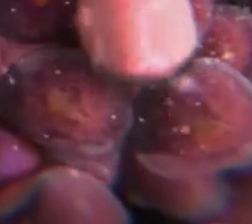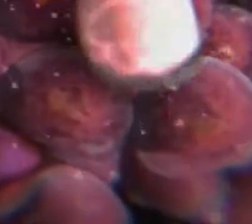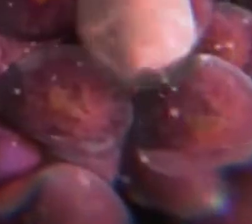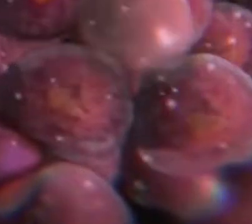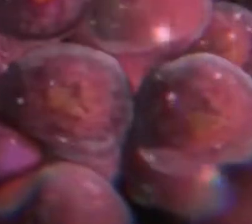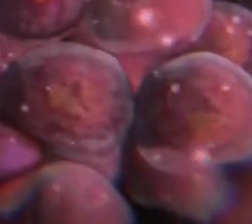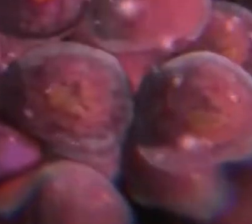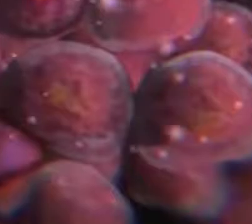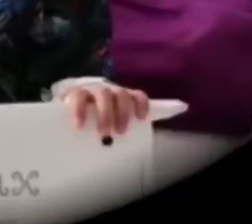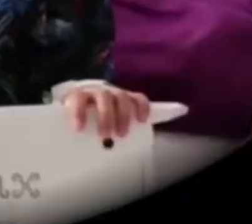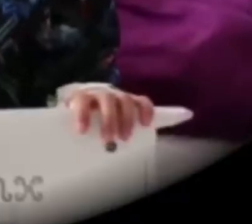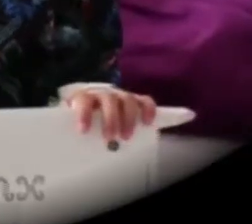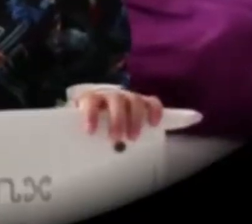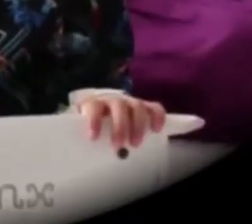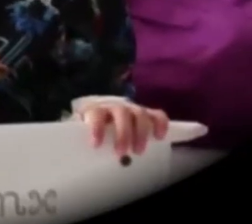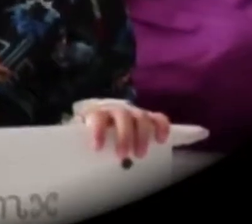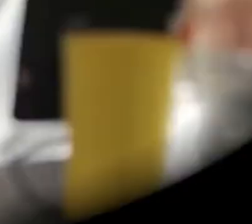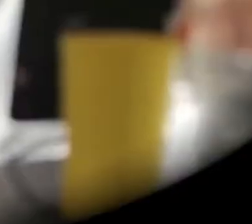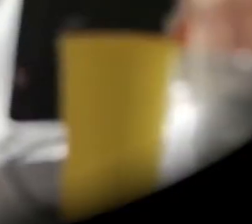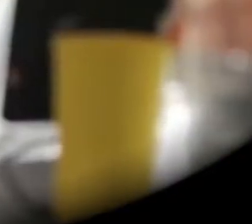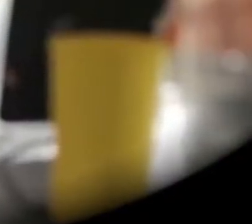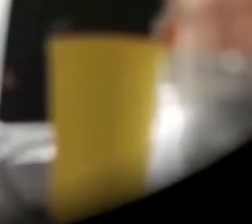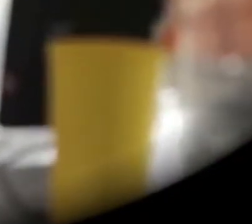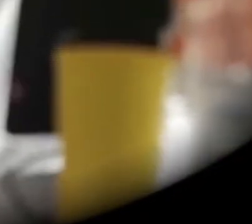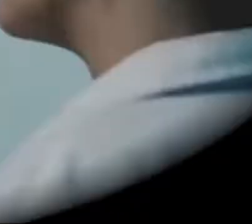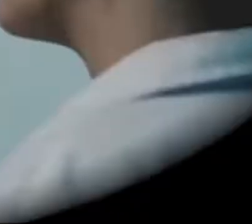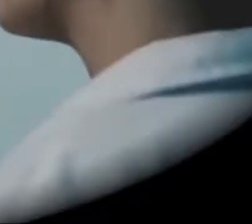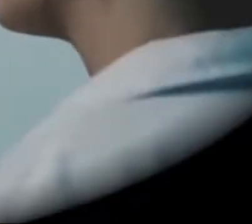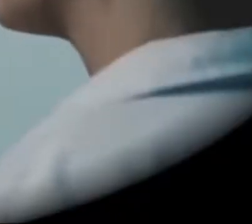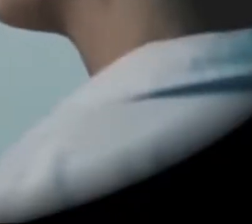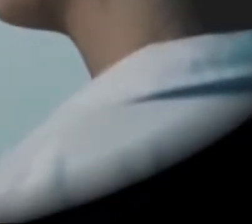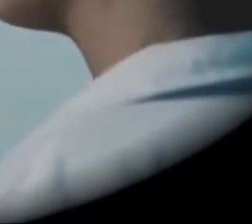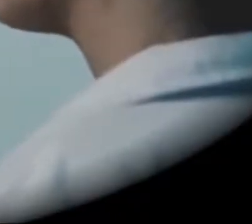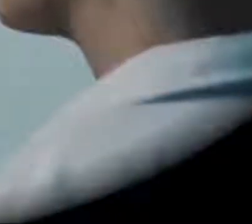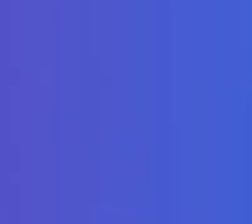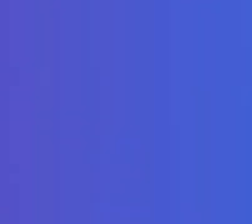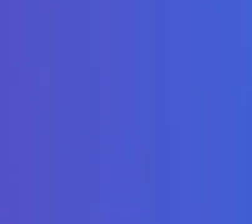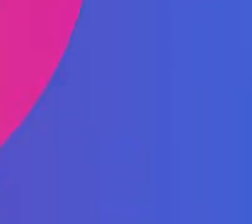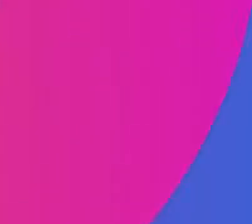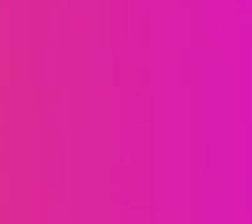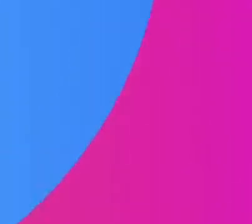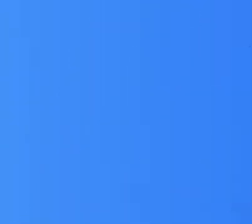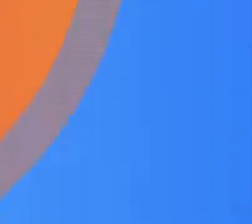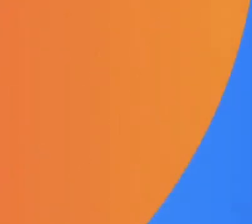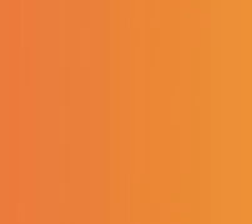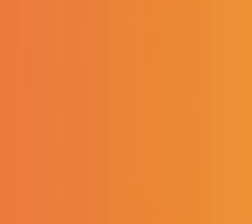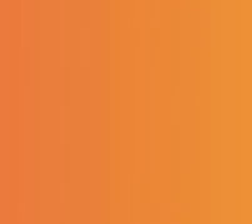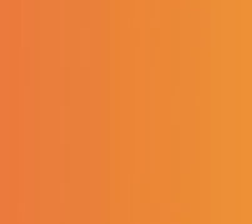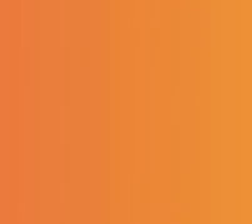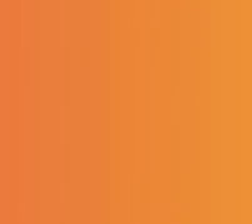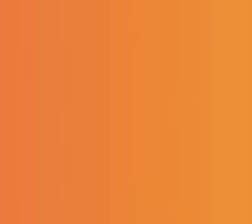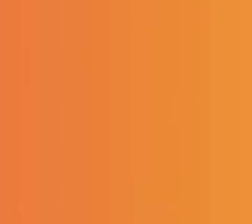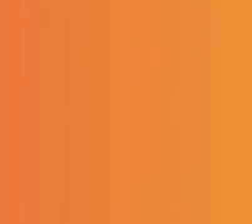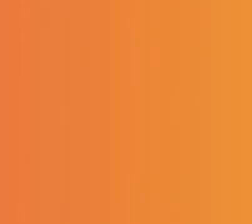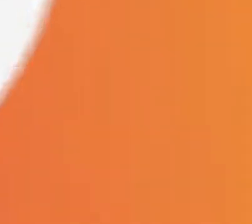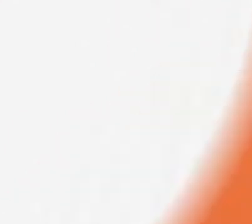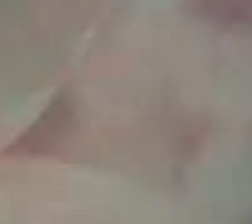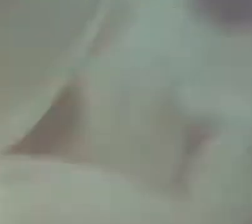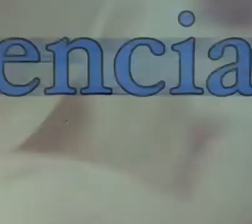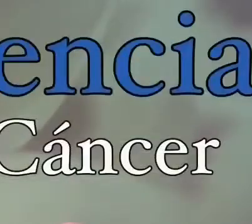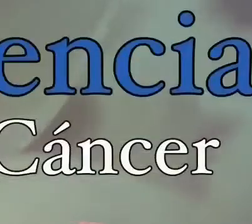tiene el Ministerio de Salud. De todas formas, son esfuerzos que se van desarrollando